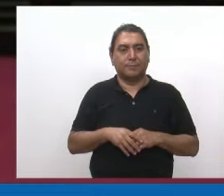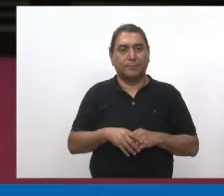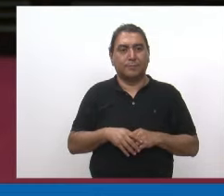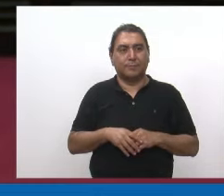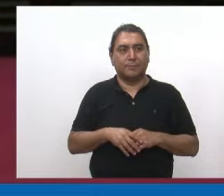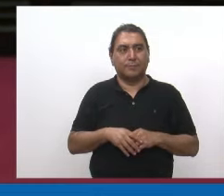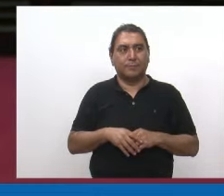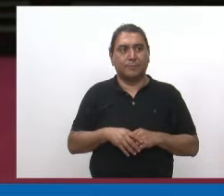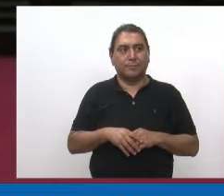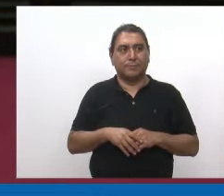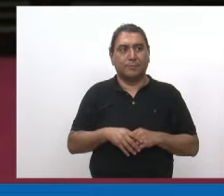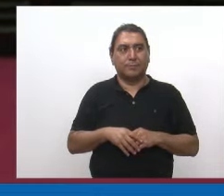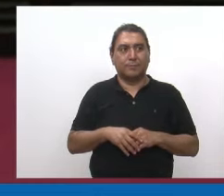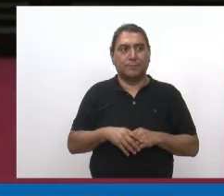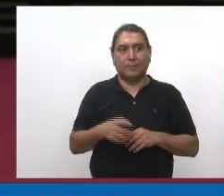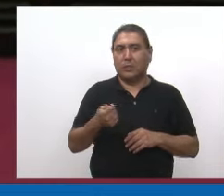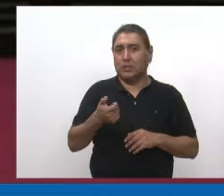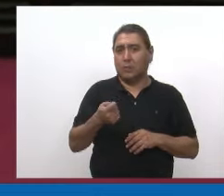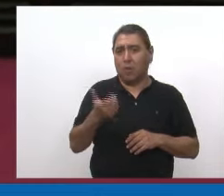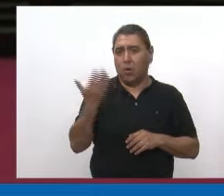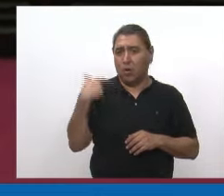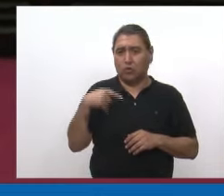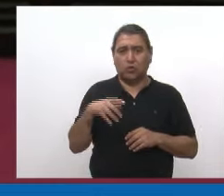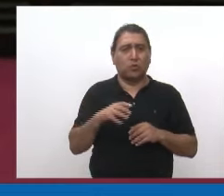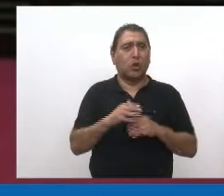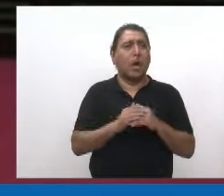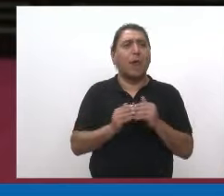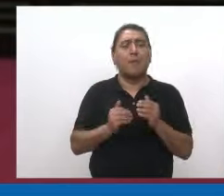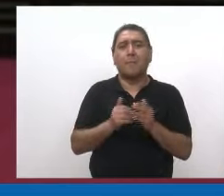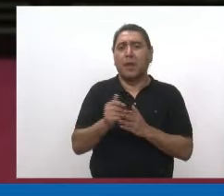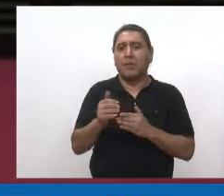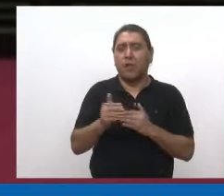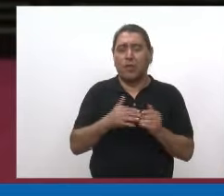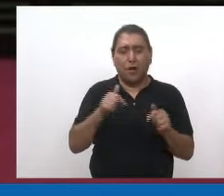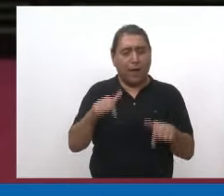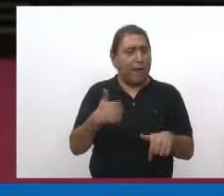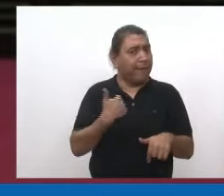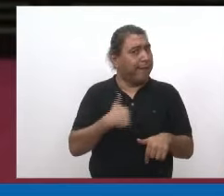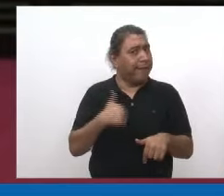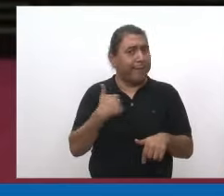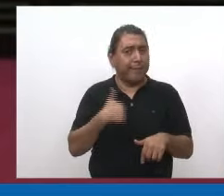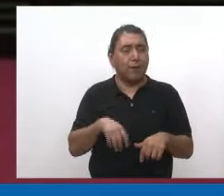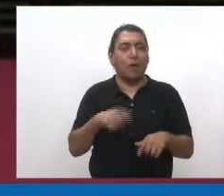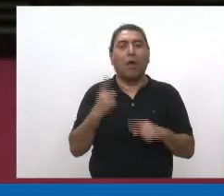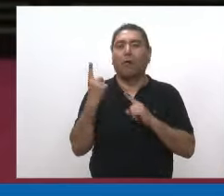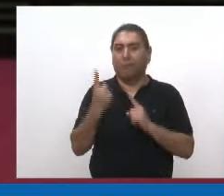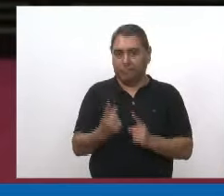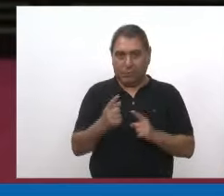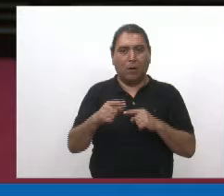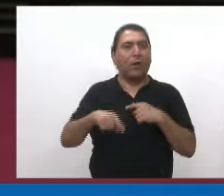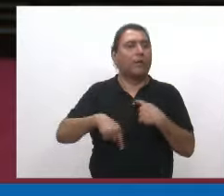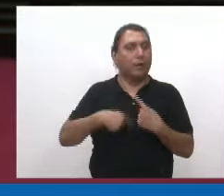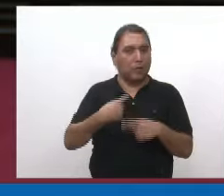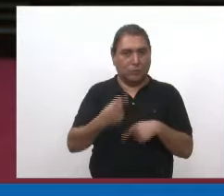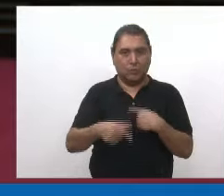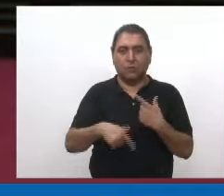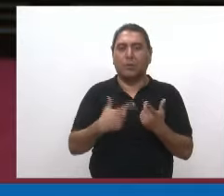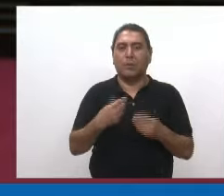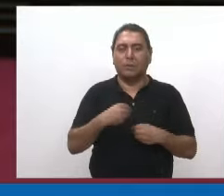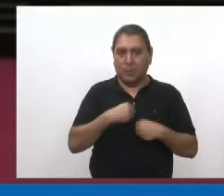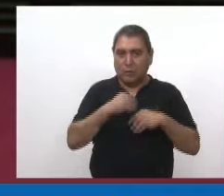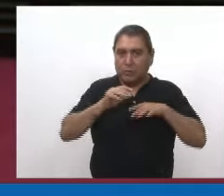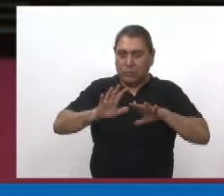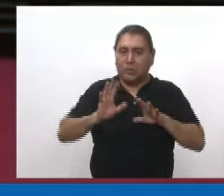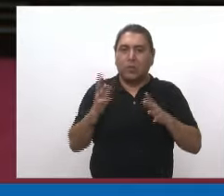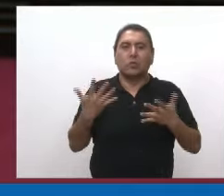Y hace muy poco era un emprendedor más, un emprendedor argentino, lo sigo siendo, me sigo considerando eso, que